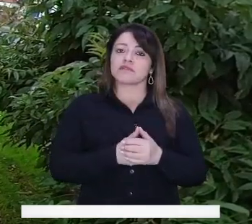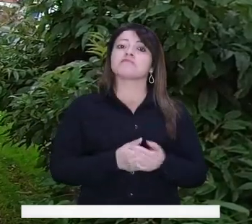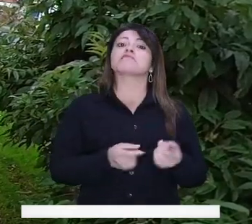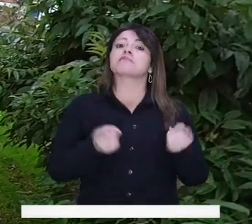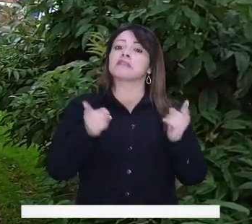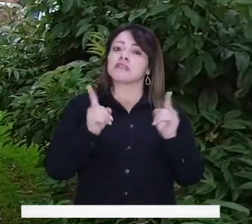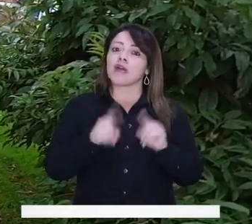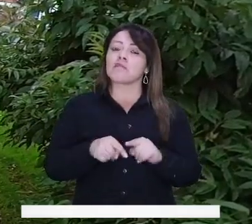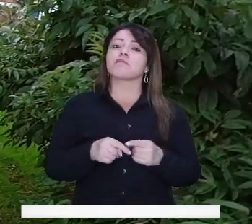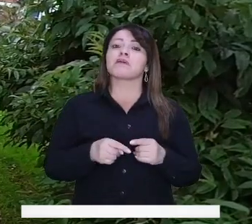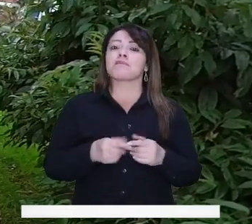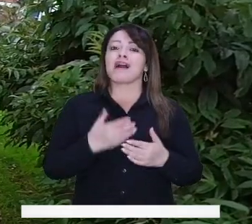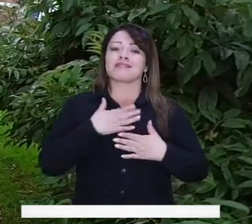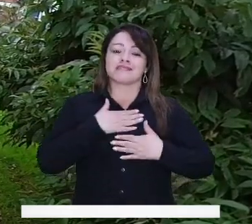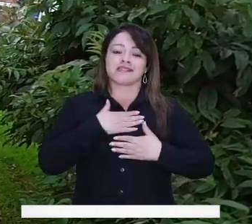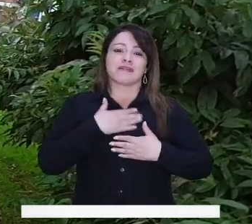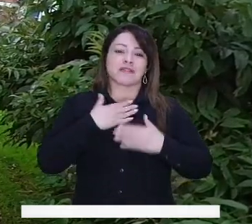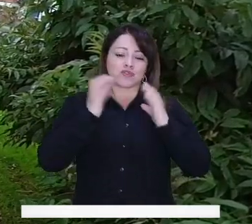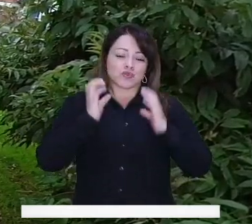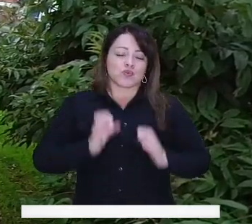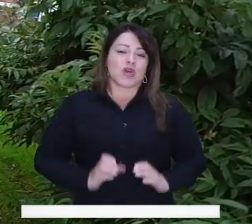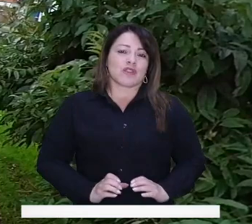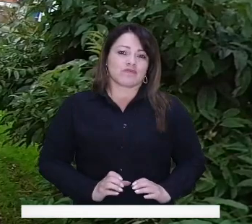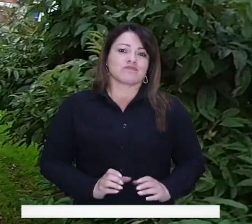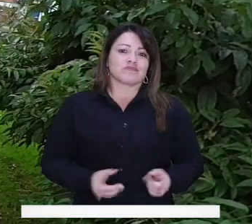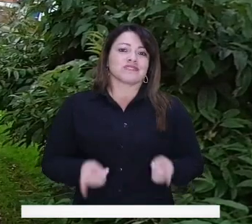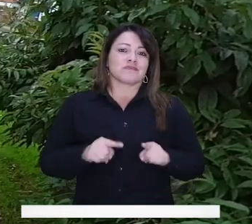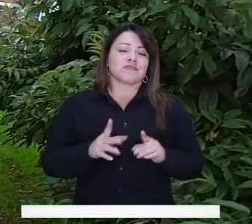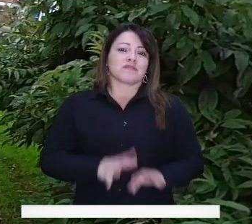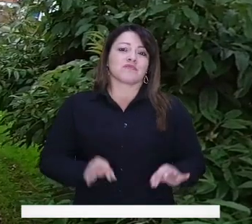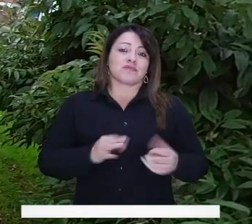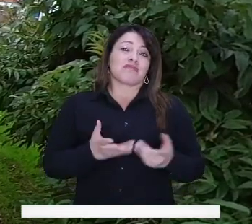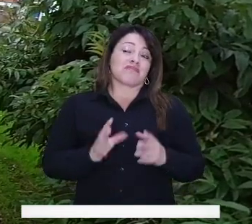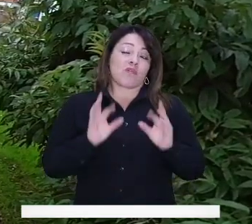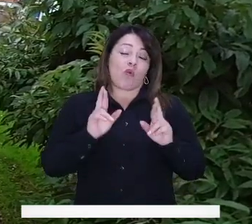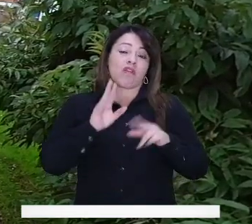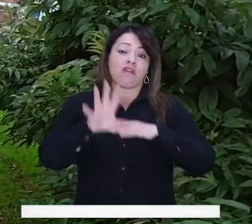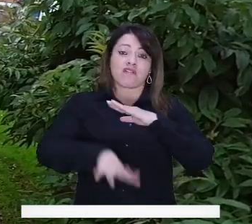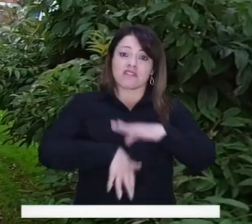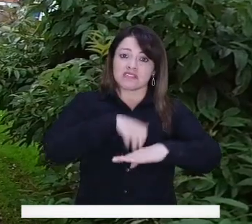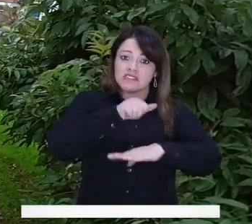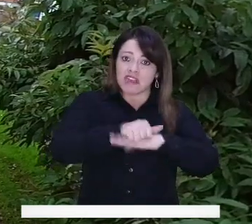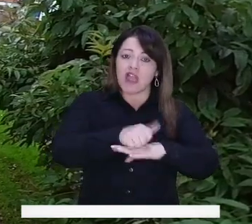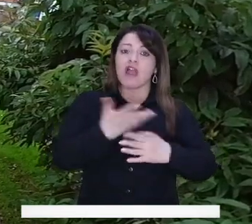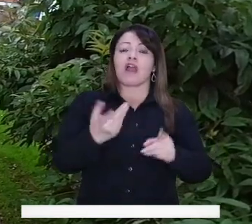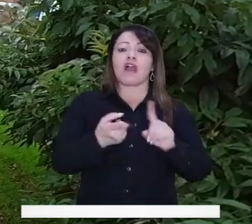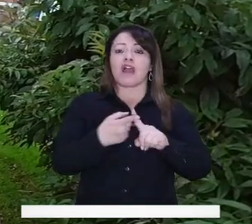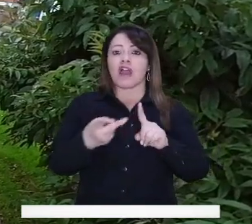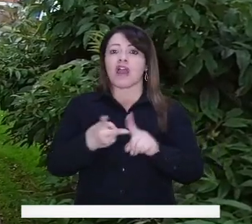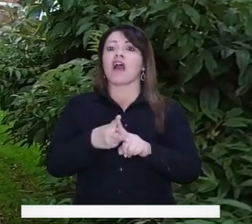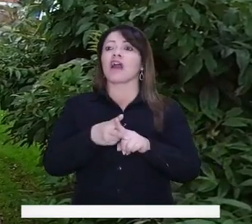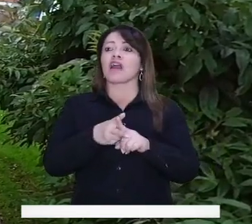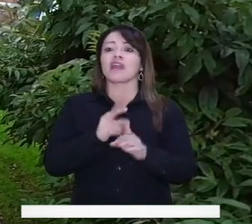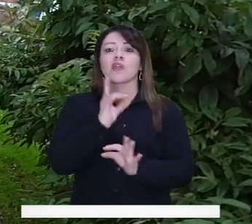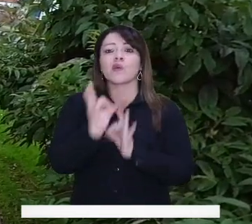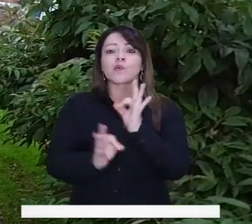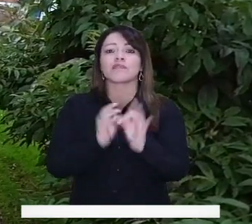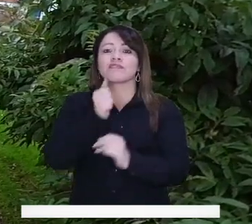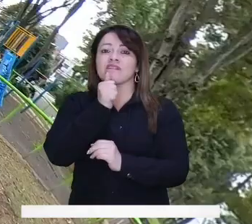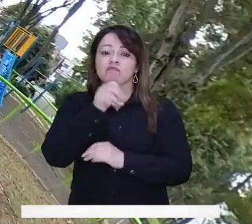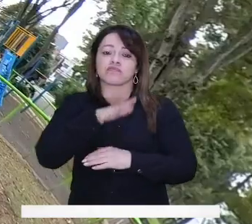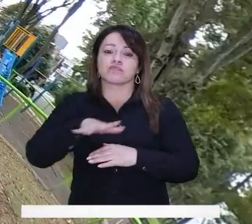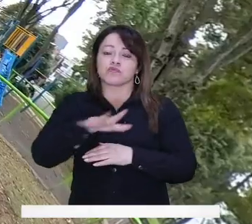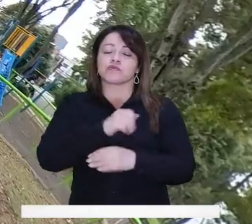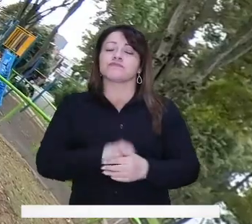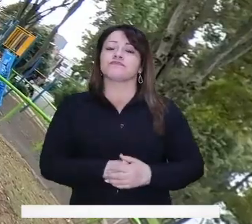de televisión, sino también para la parte personal como población, en cuestión de reciclaje, en cuestión de usar mejor los recursos